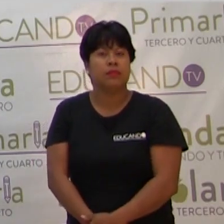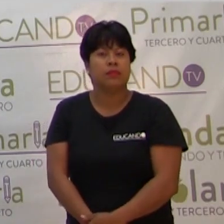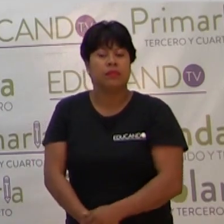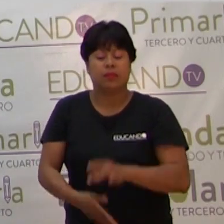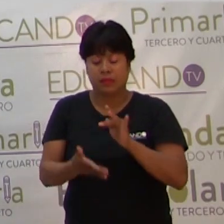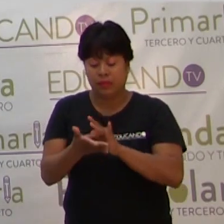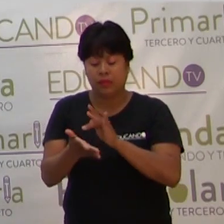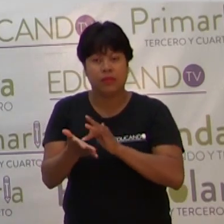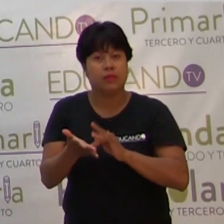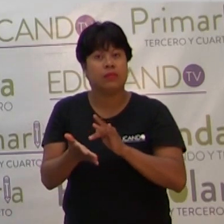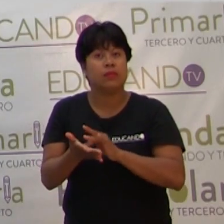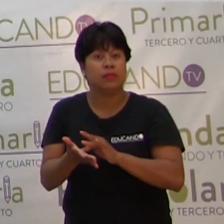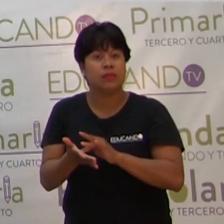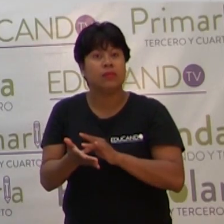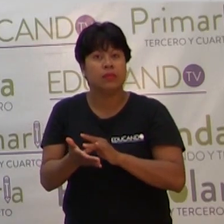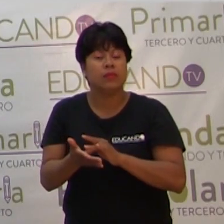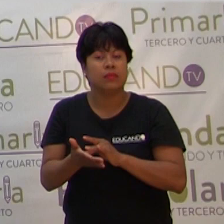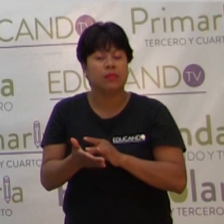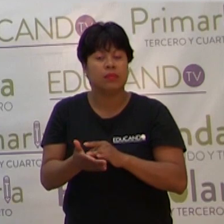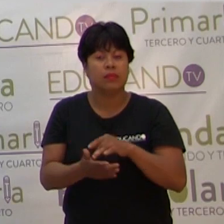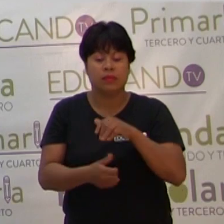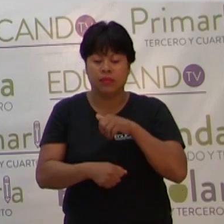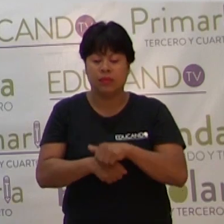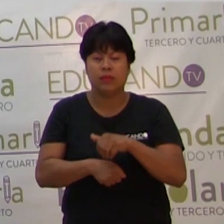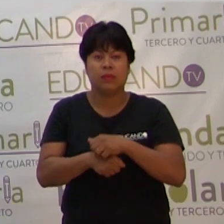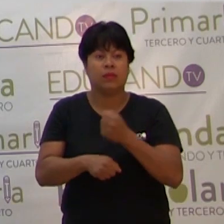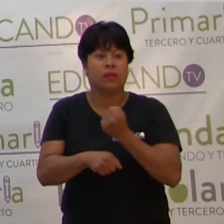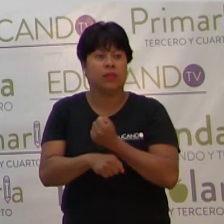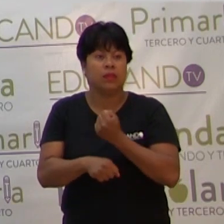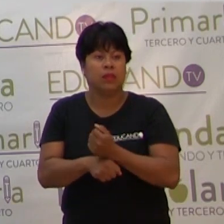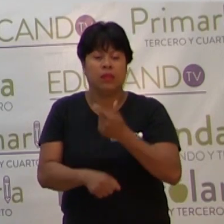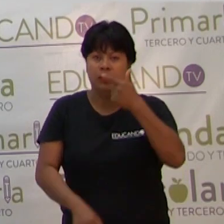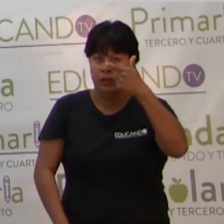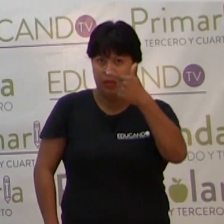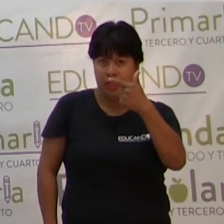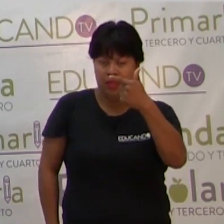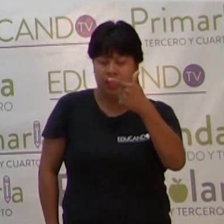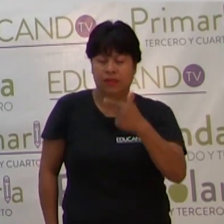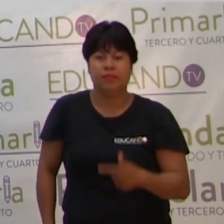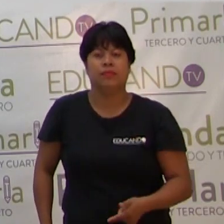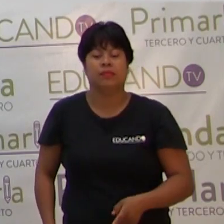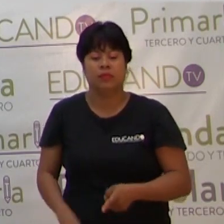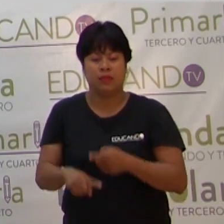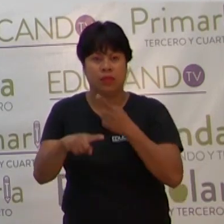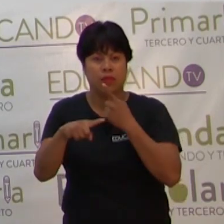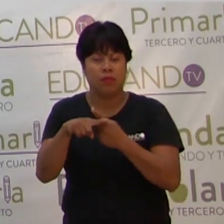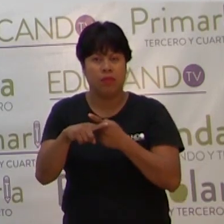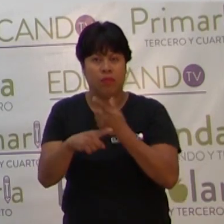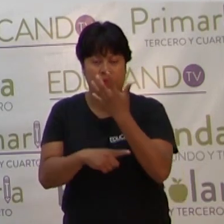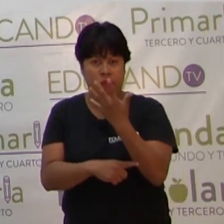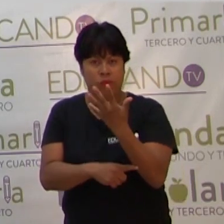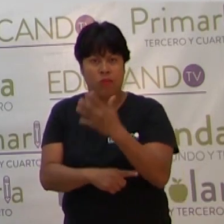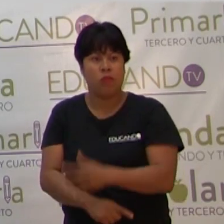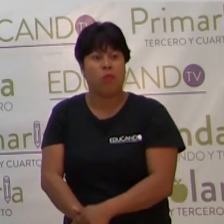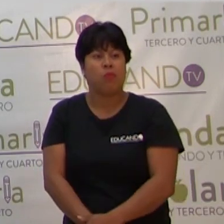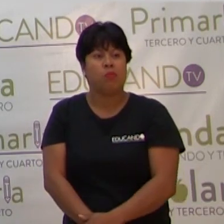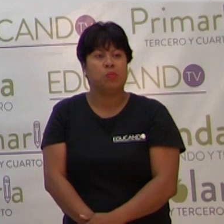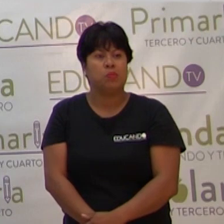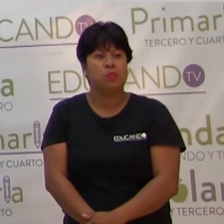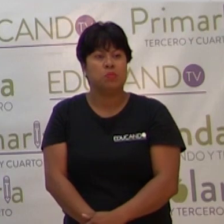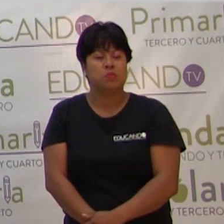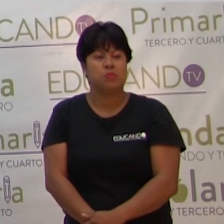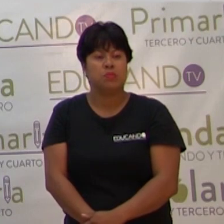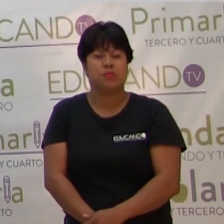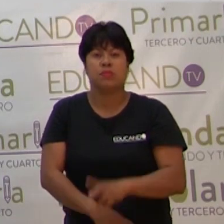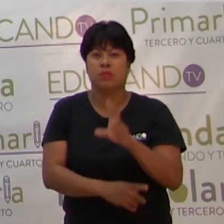Digita o teclea en la talla de tu zapato. 7. Multiplica por 5. Por 5 me da